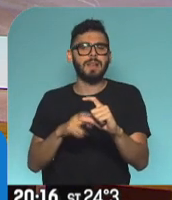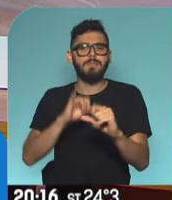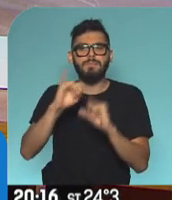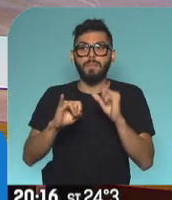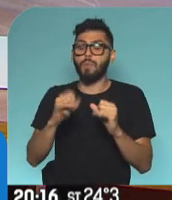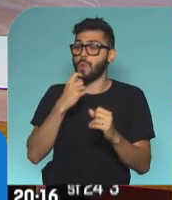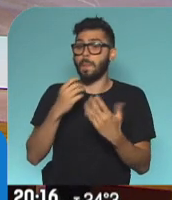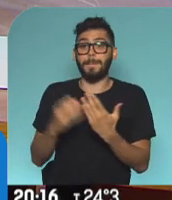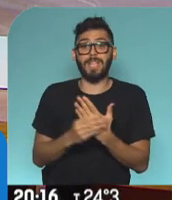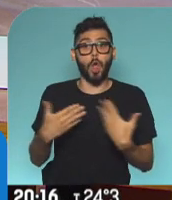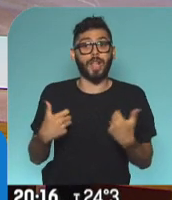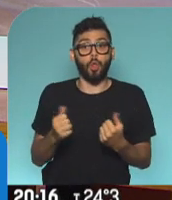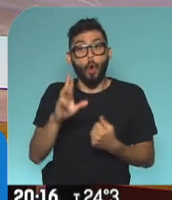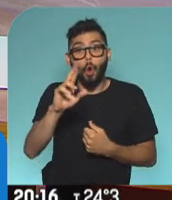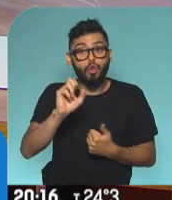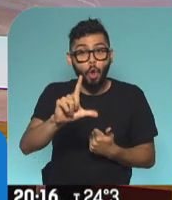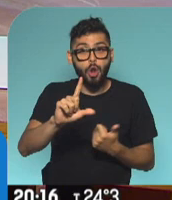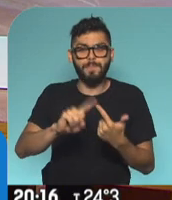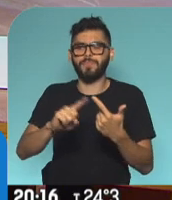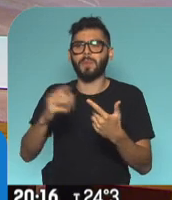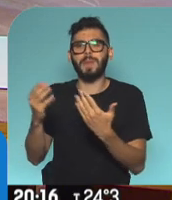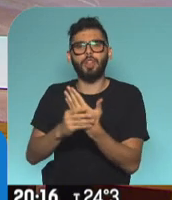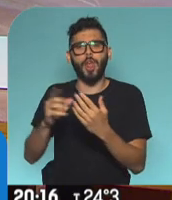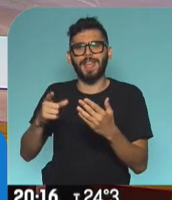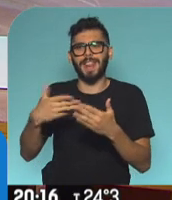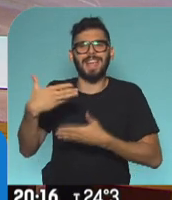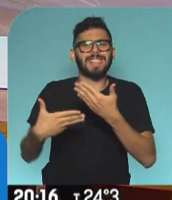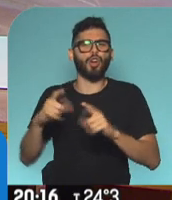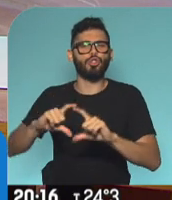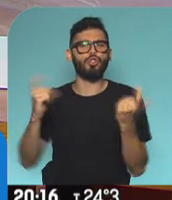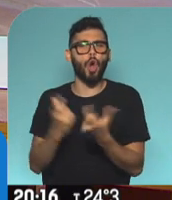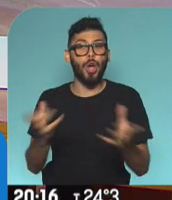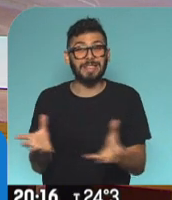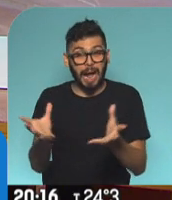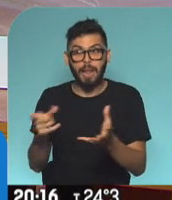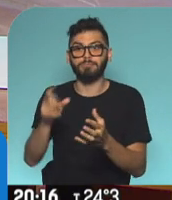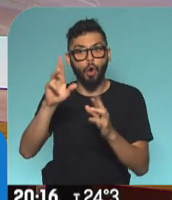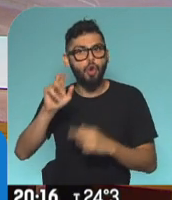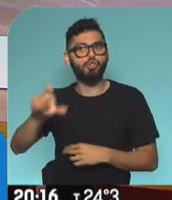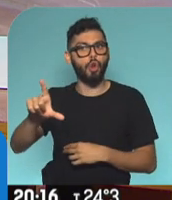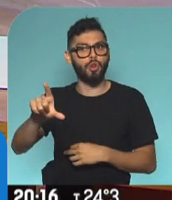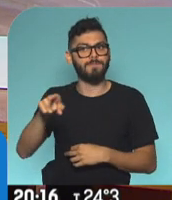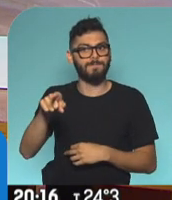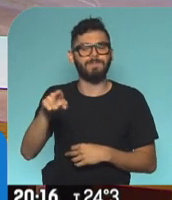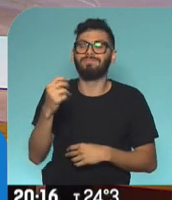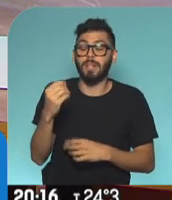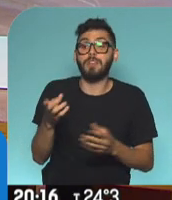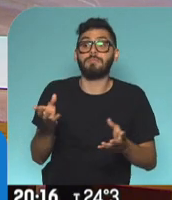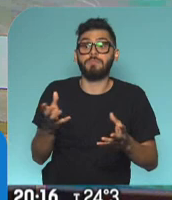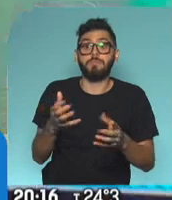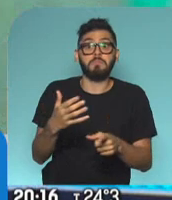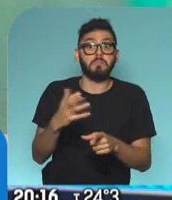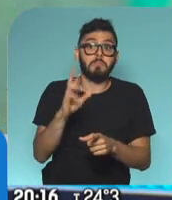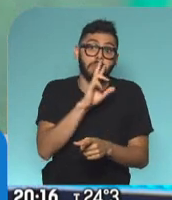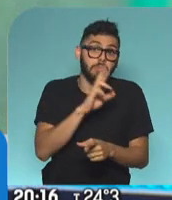ministerio de salud y el ministerio de desarrollo social en relación a esto acompañar a las mamás a quienes deciden